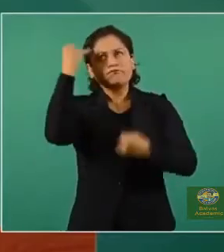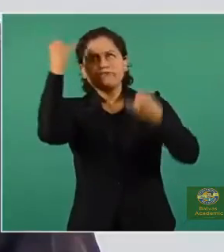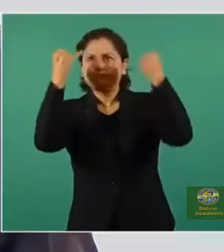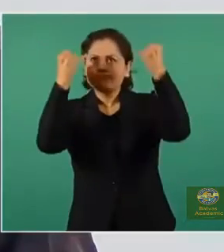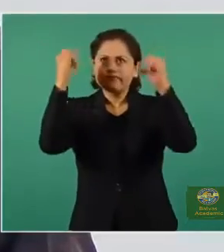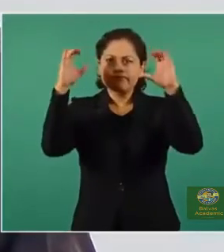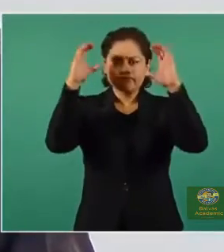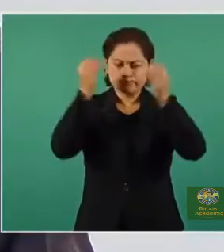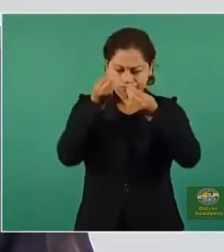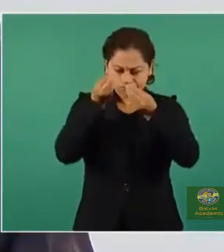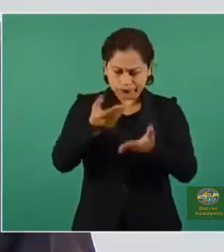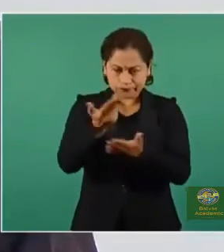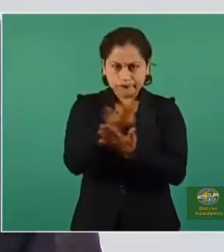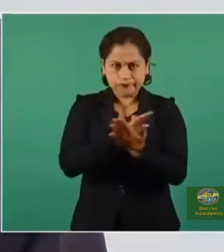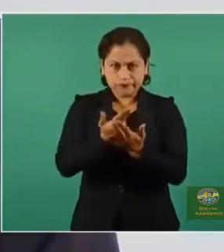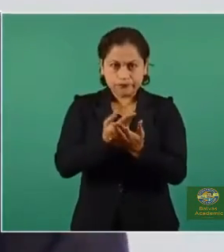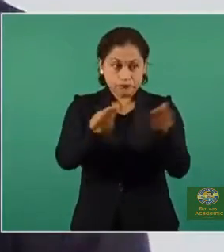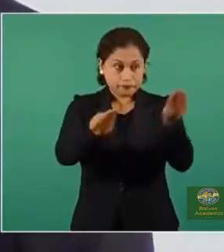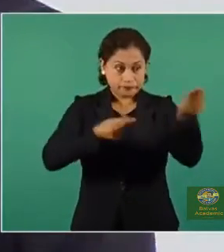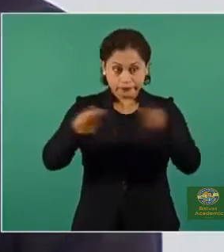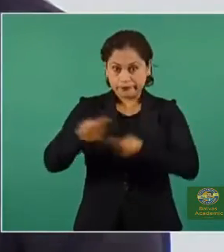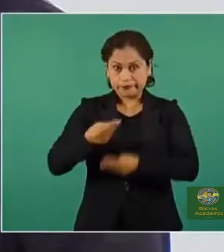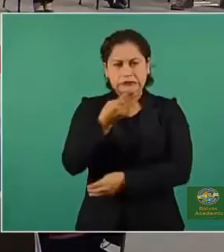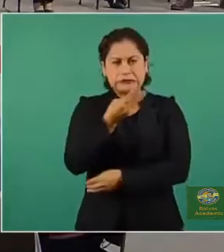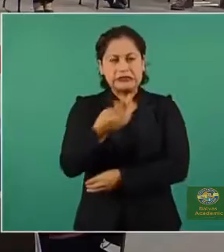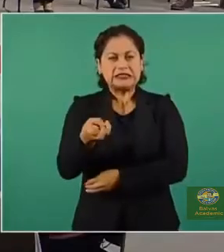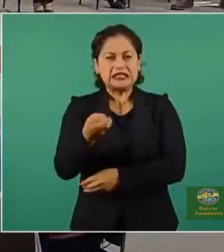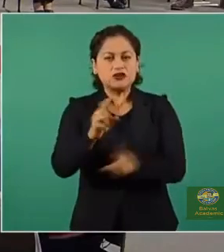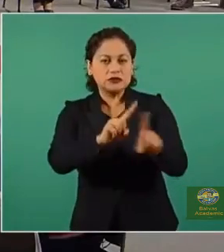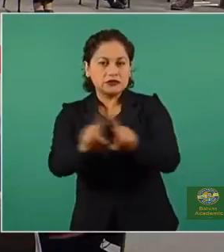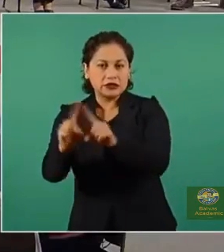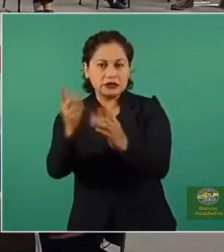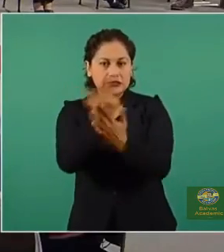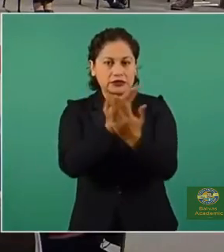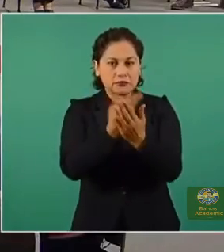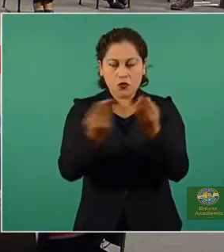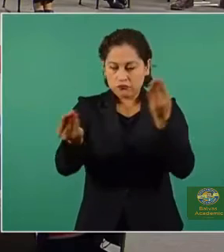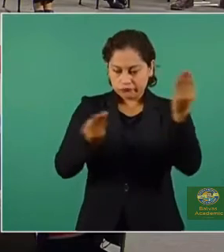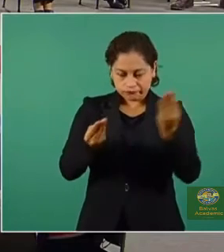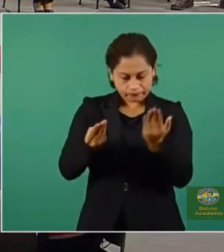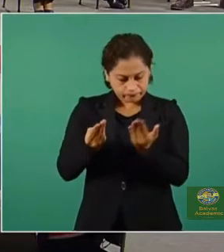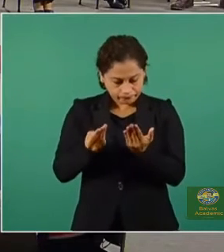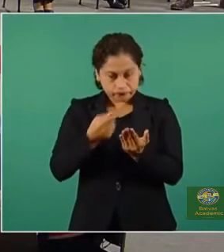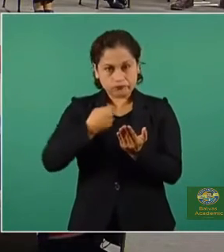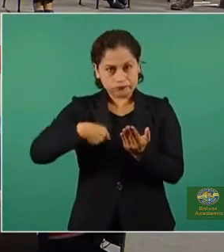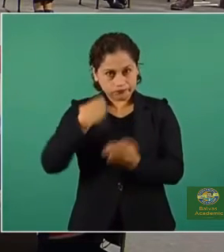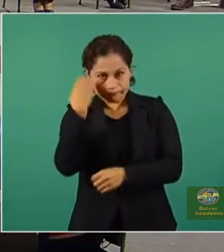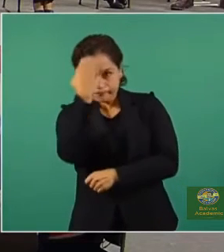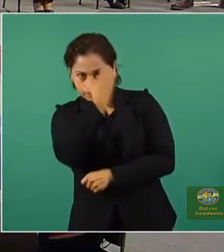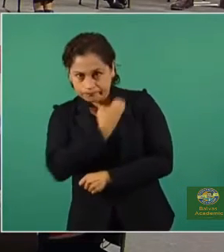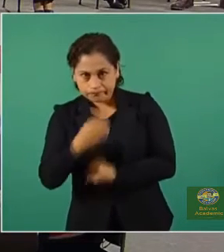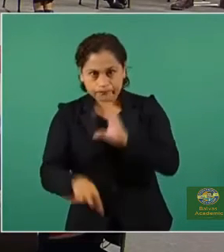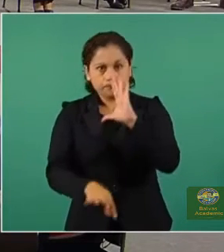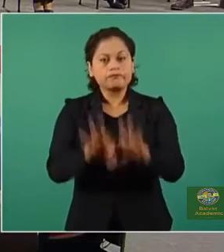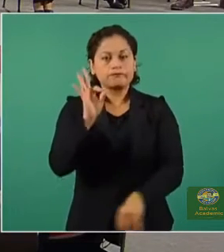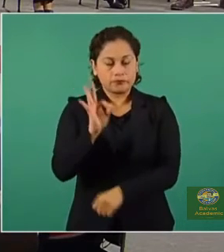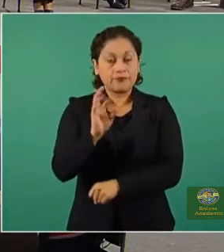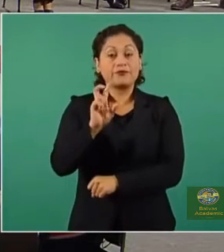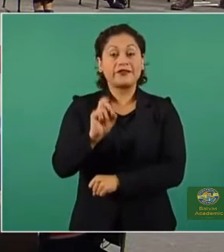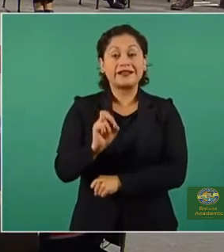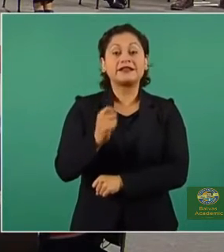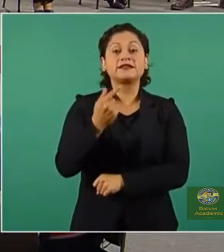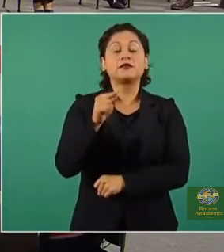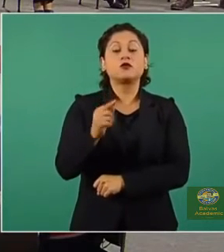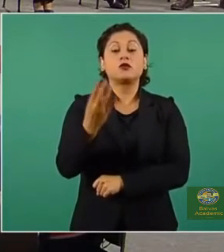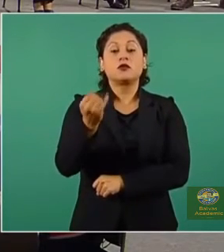casi 300 dibujos que nosotros igualmente analizamos. El 37,9% de los que